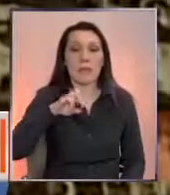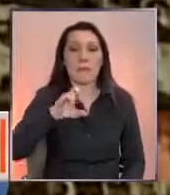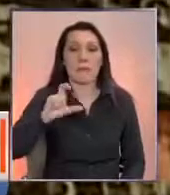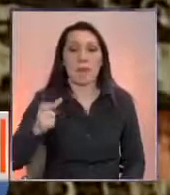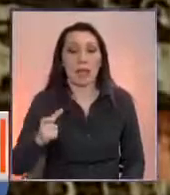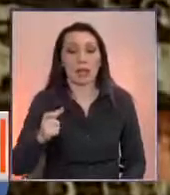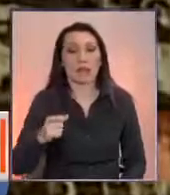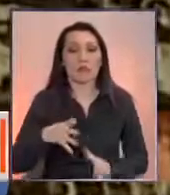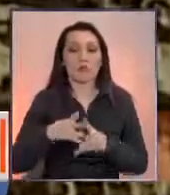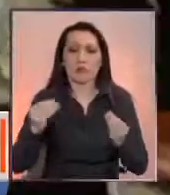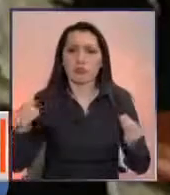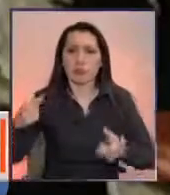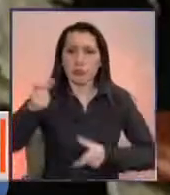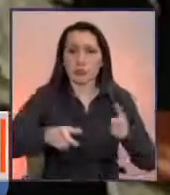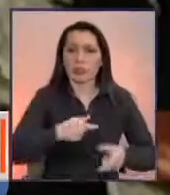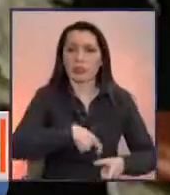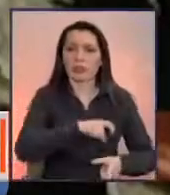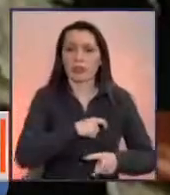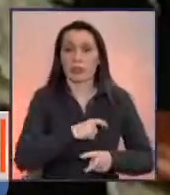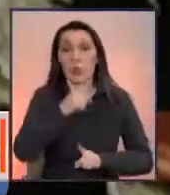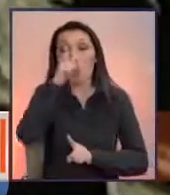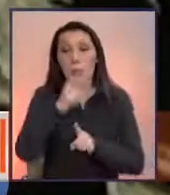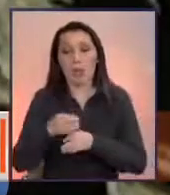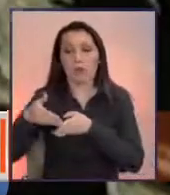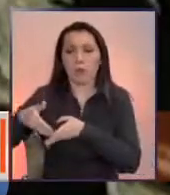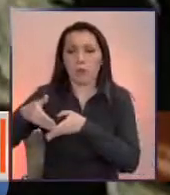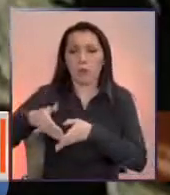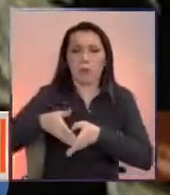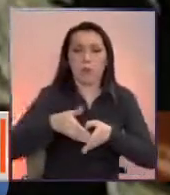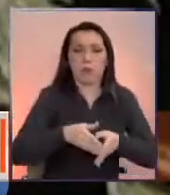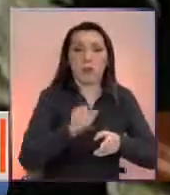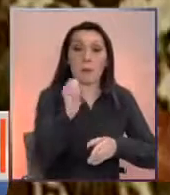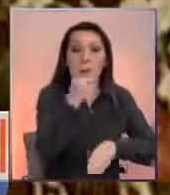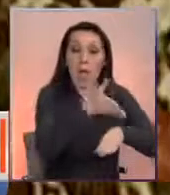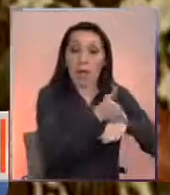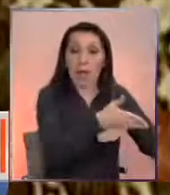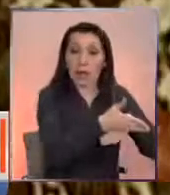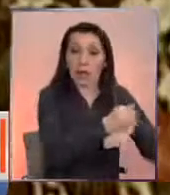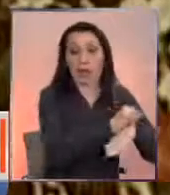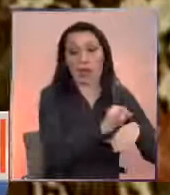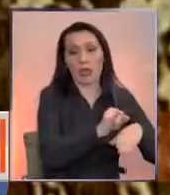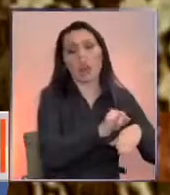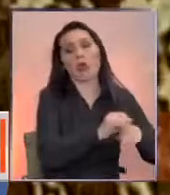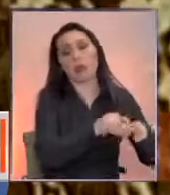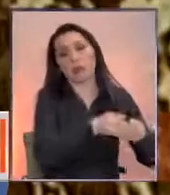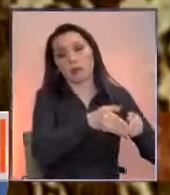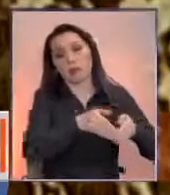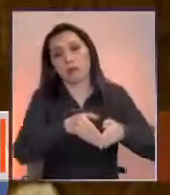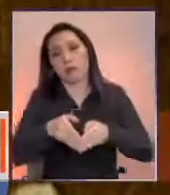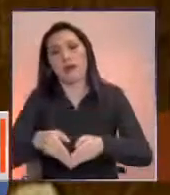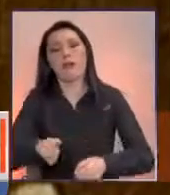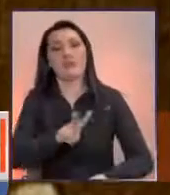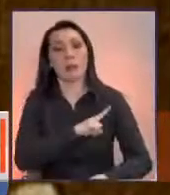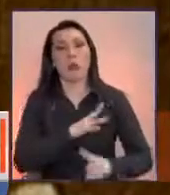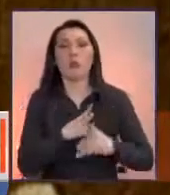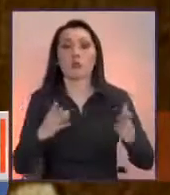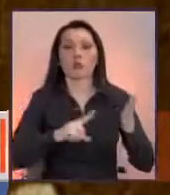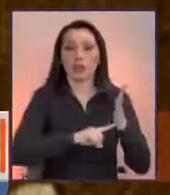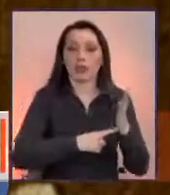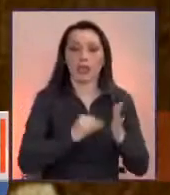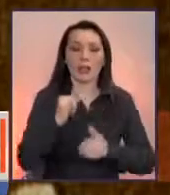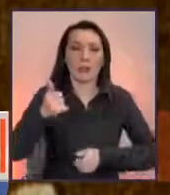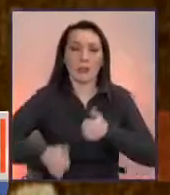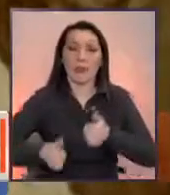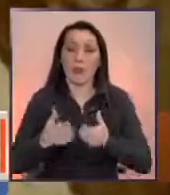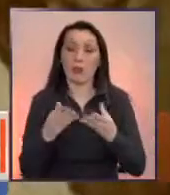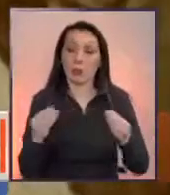españoles. Tras un mes de viaje llegó a Arica y luego a Valparaíso. Gran parte de los pasajeros eran técnicos y profesionales. Muchos